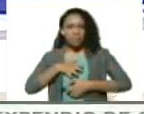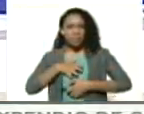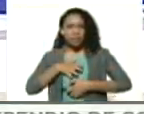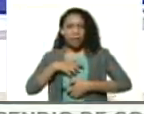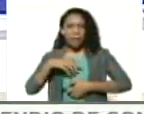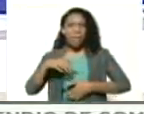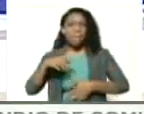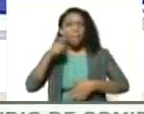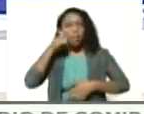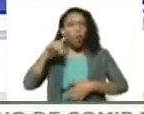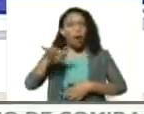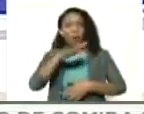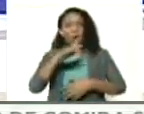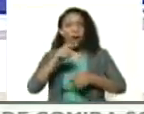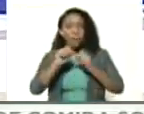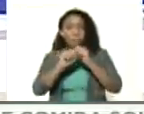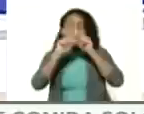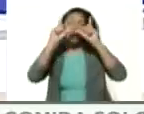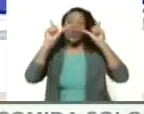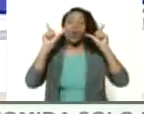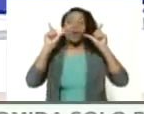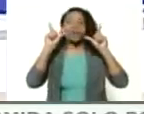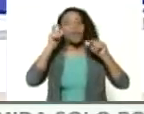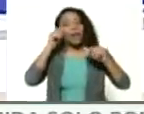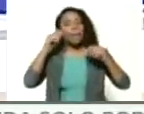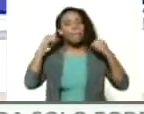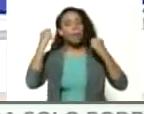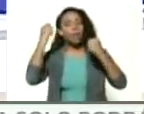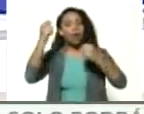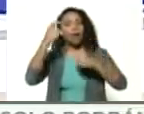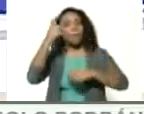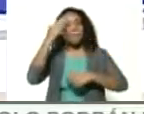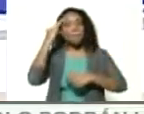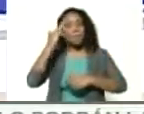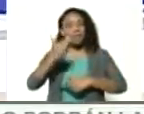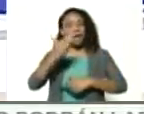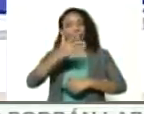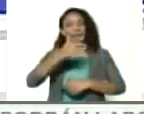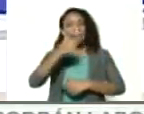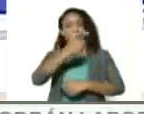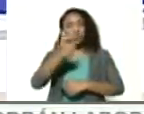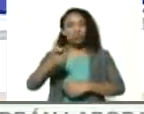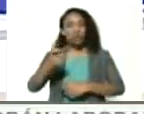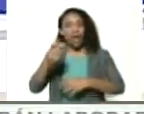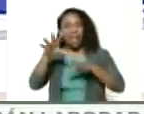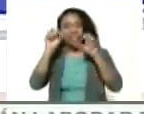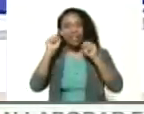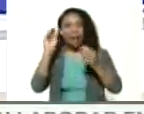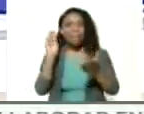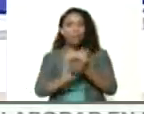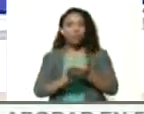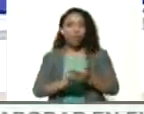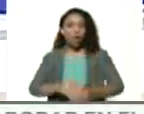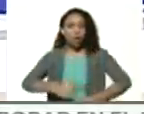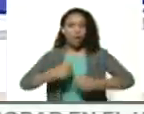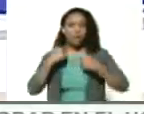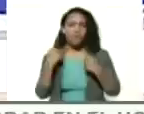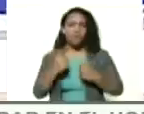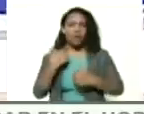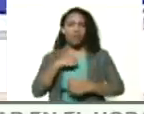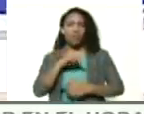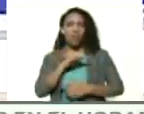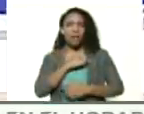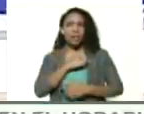el despertar popular, el despertar cívico-militar, para poder entender la posición firme de